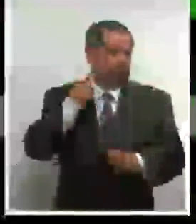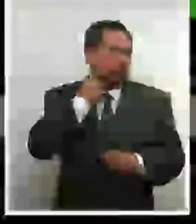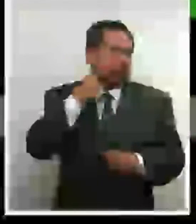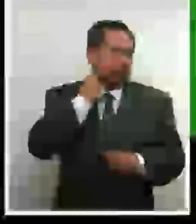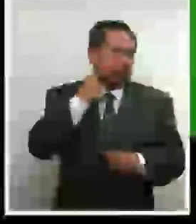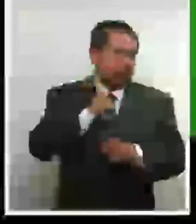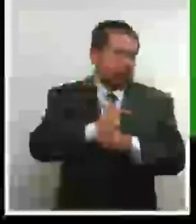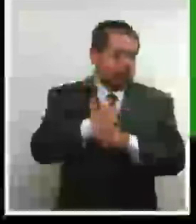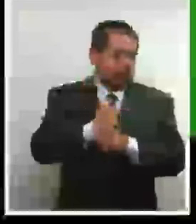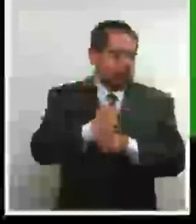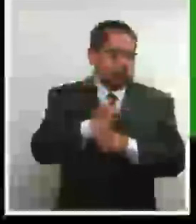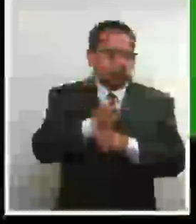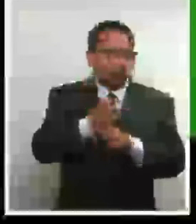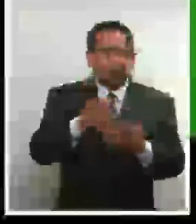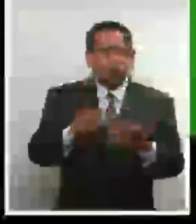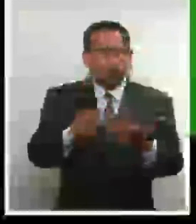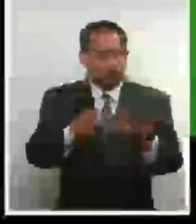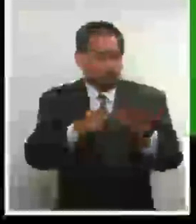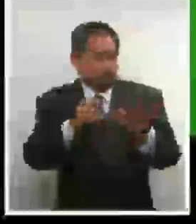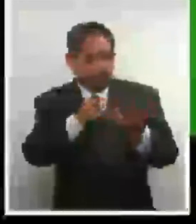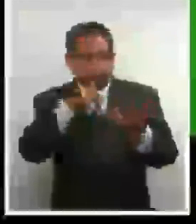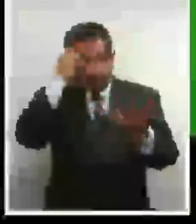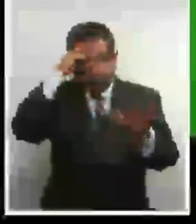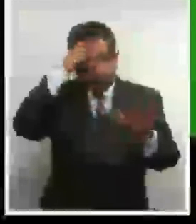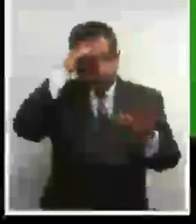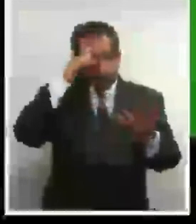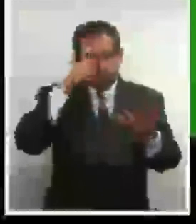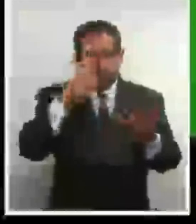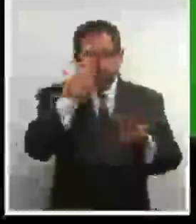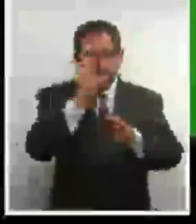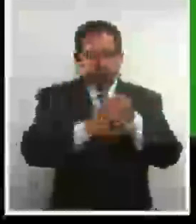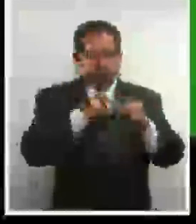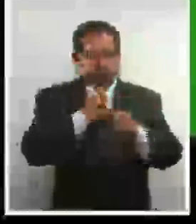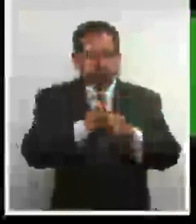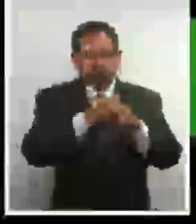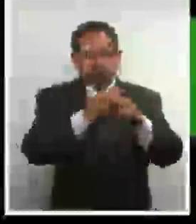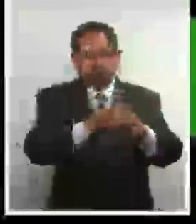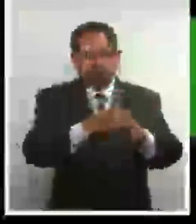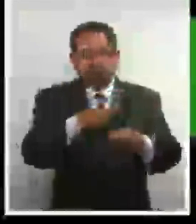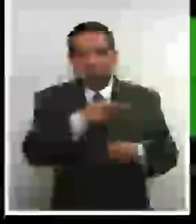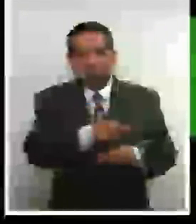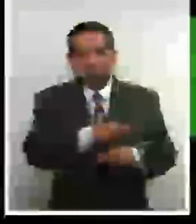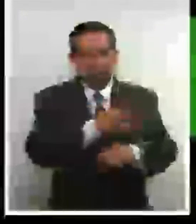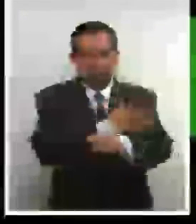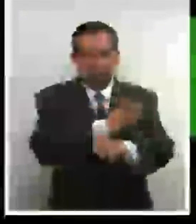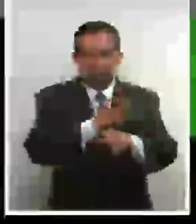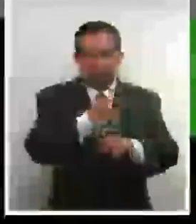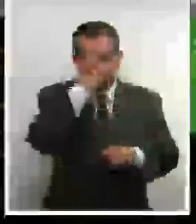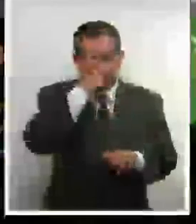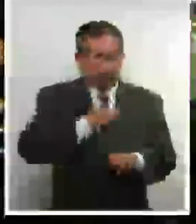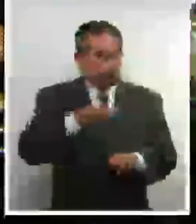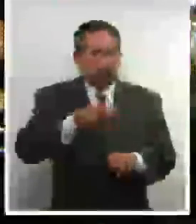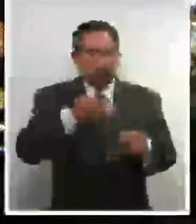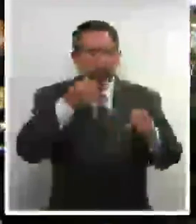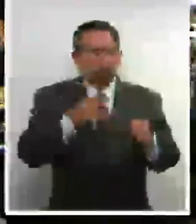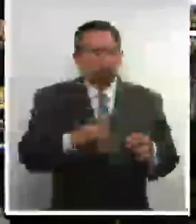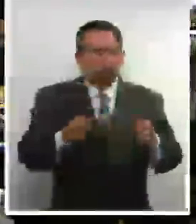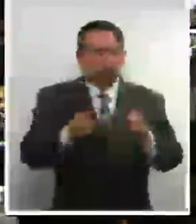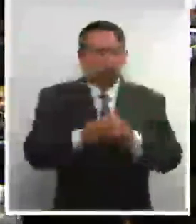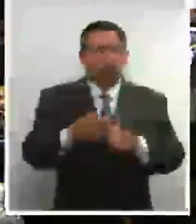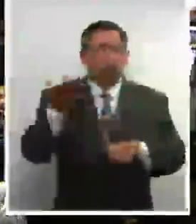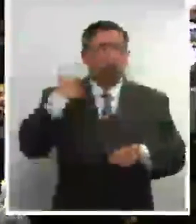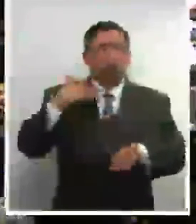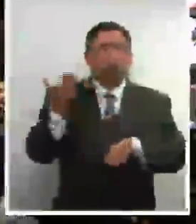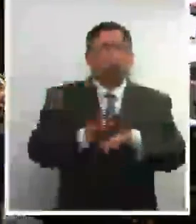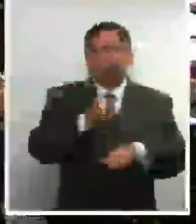de licenciado en Derecho, con experiencia mínima de 5 años, gozar de buena reputación, no haber sido condenado